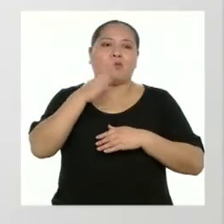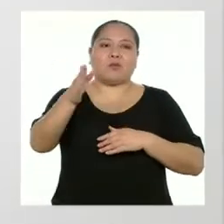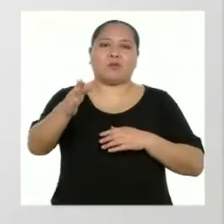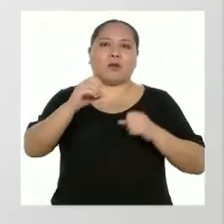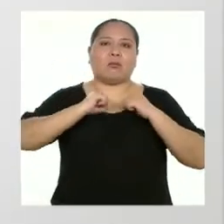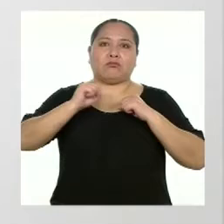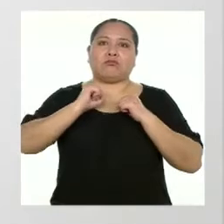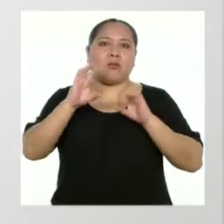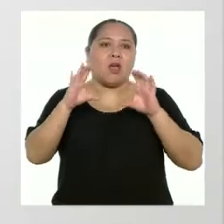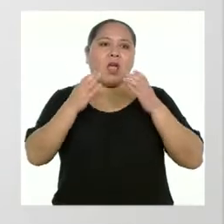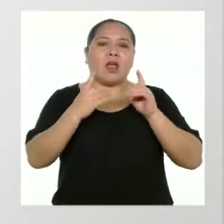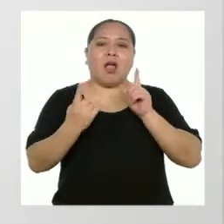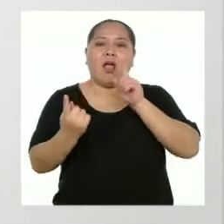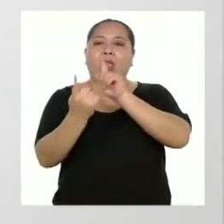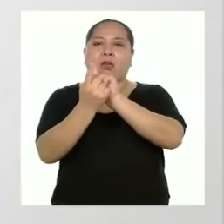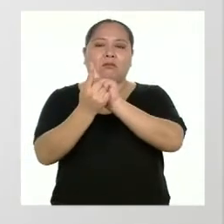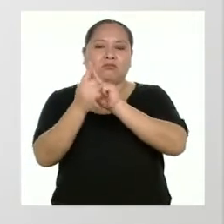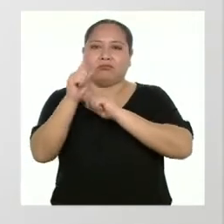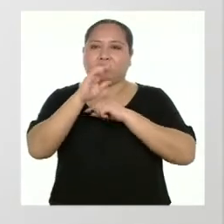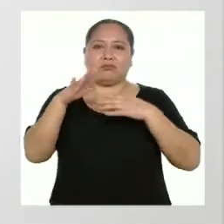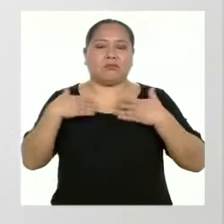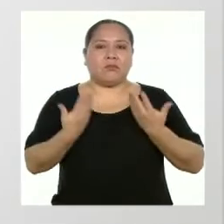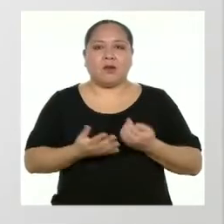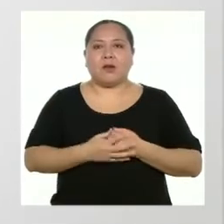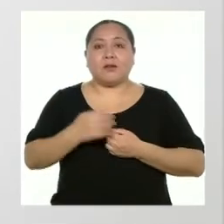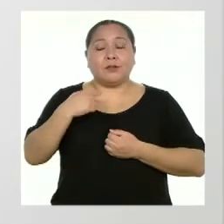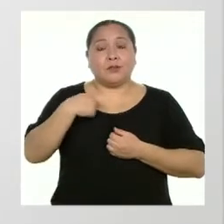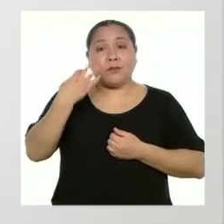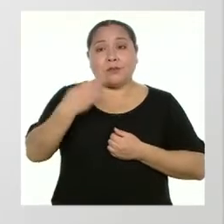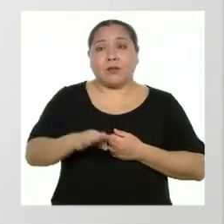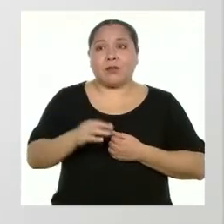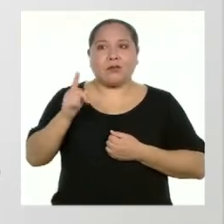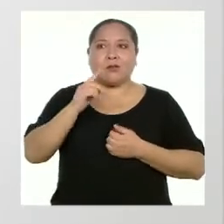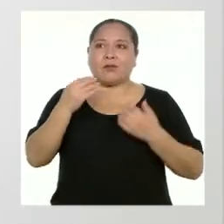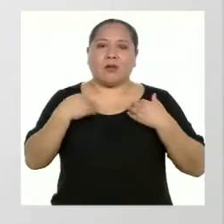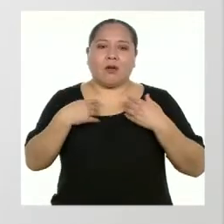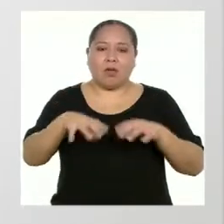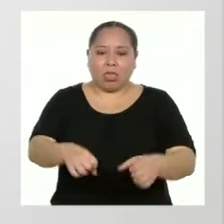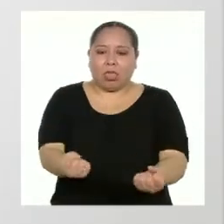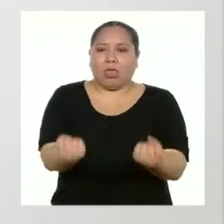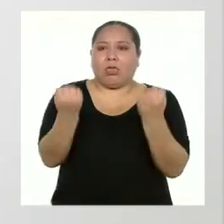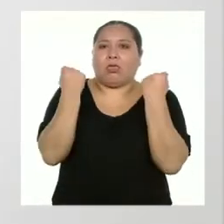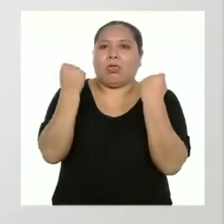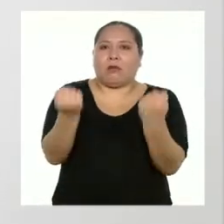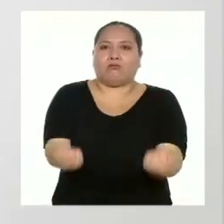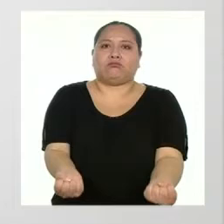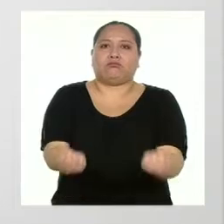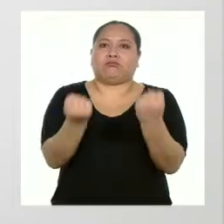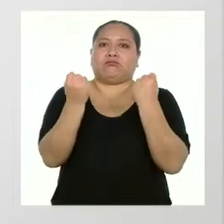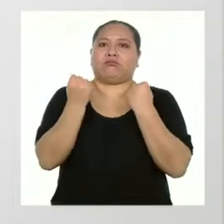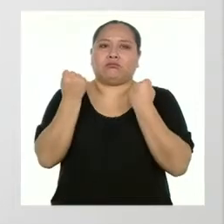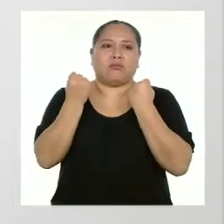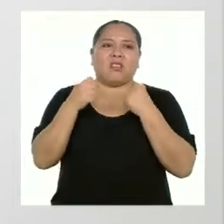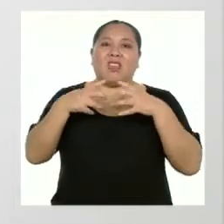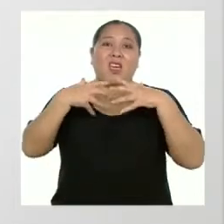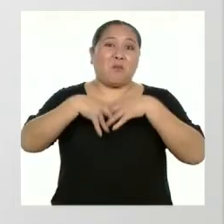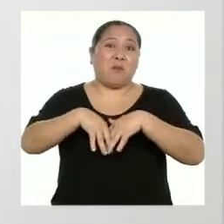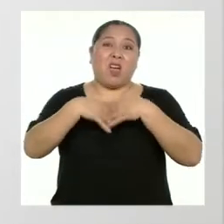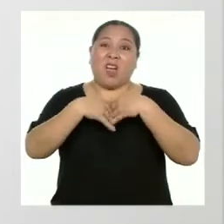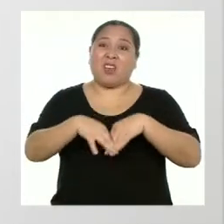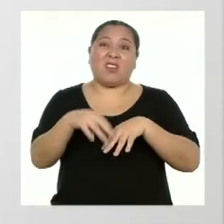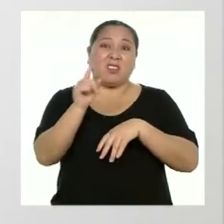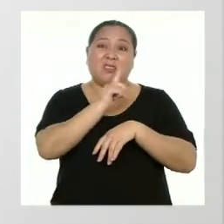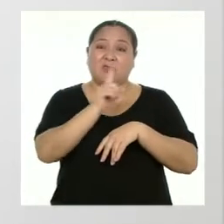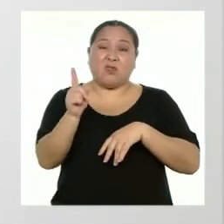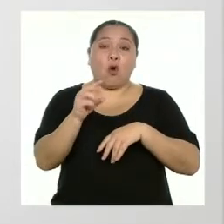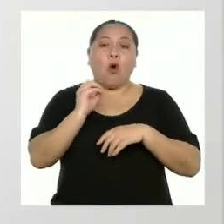ni a clases presenciales. Yo la verdad no tengo ni pesas, ni máquinas, ni pelotas, ni nada de esas cosas en mi